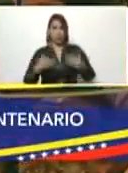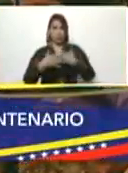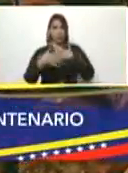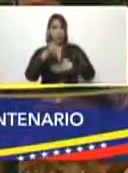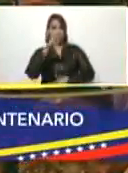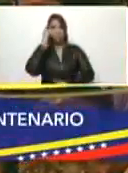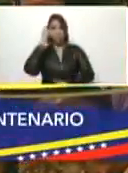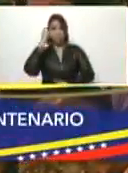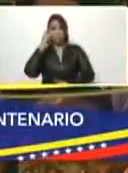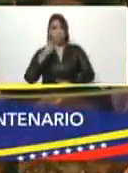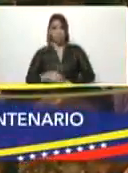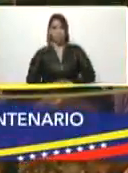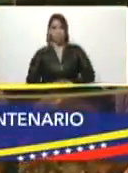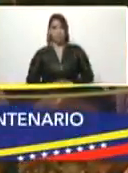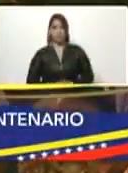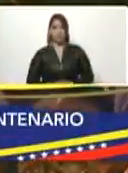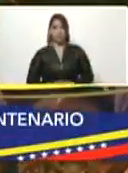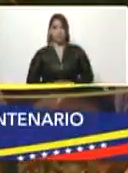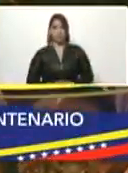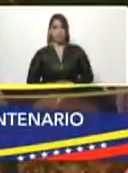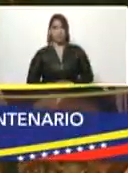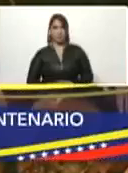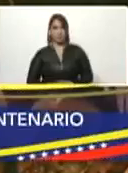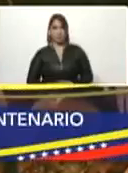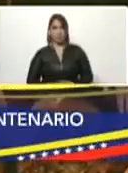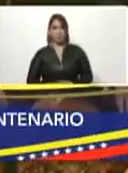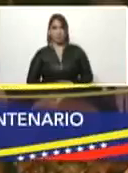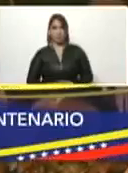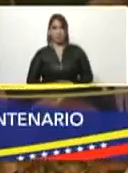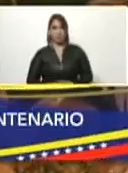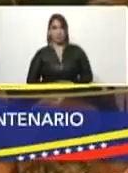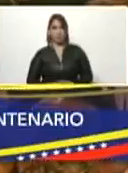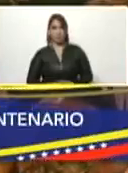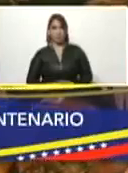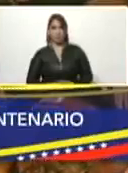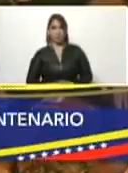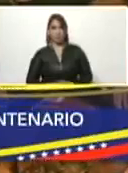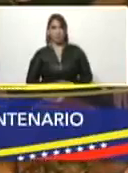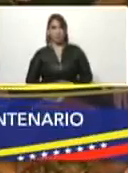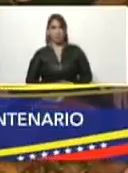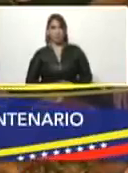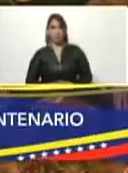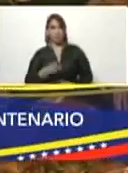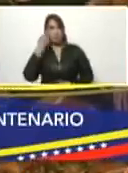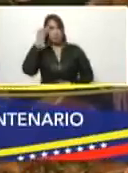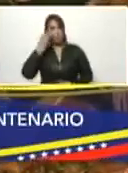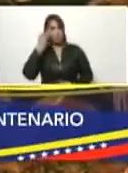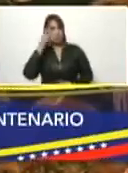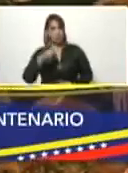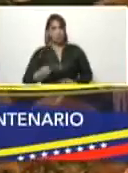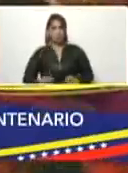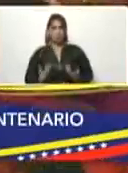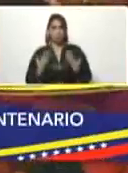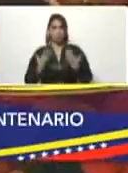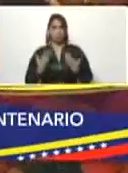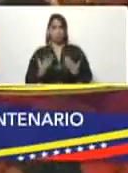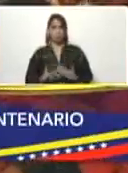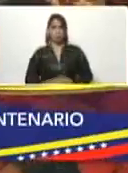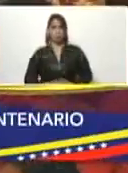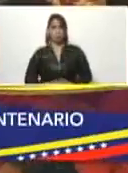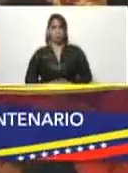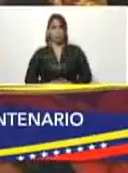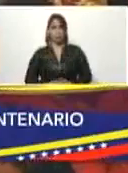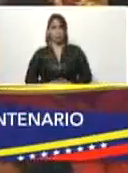días. Y uno, entre la reflexión y la emoción,